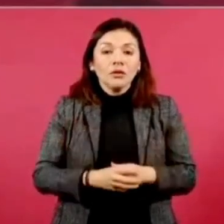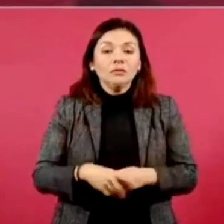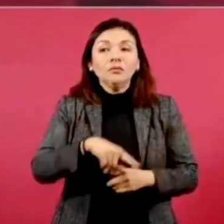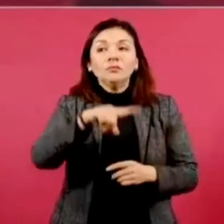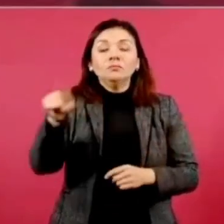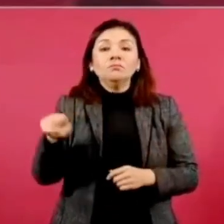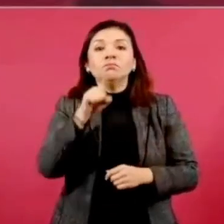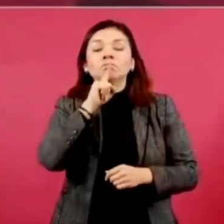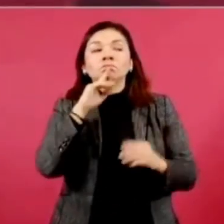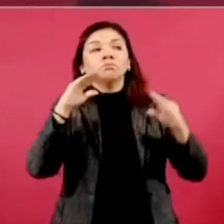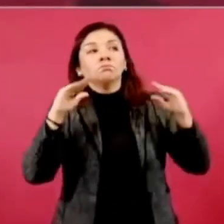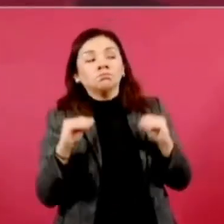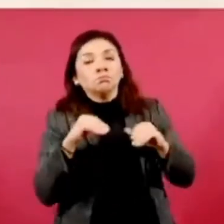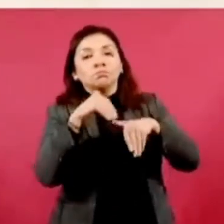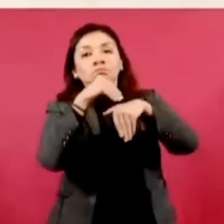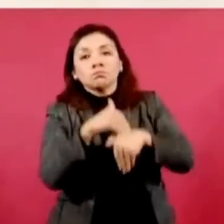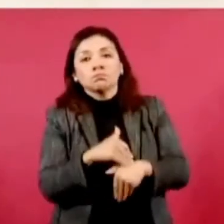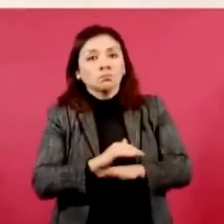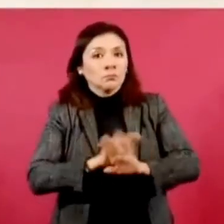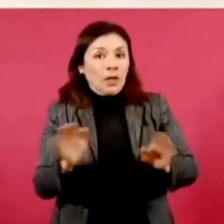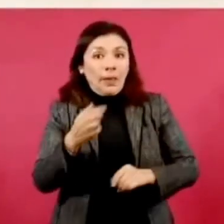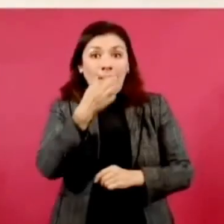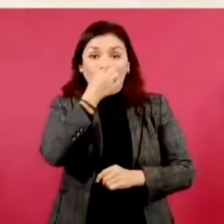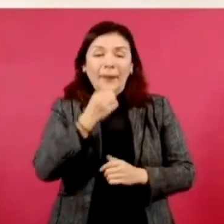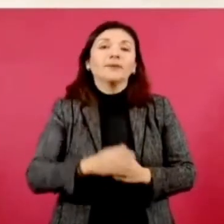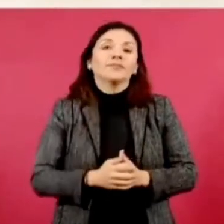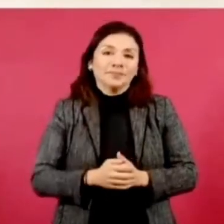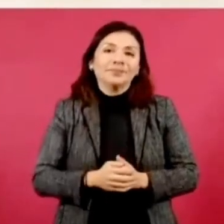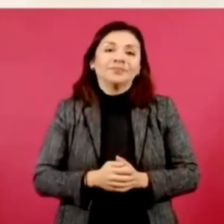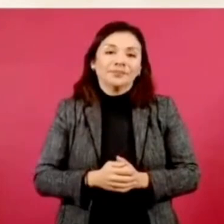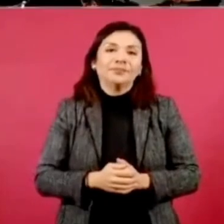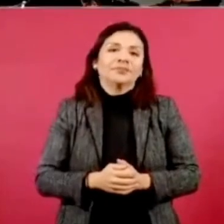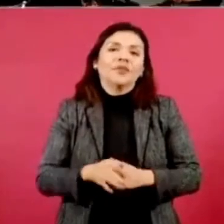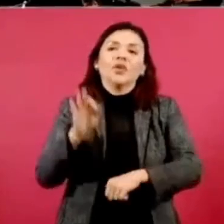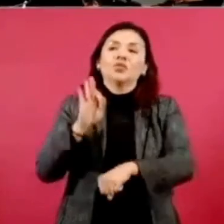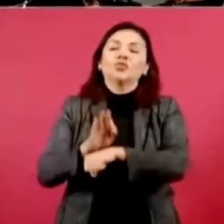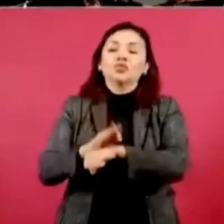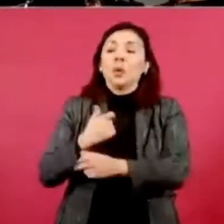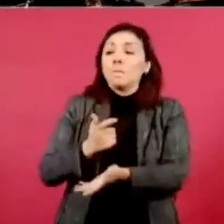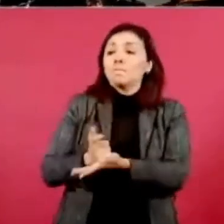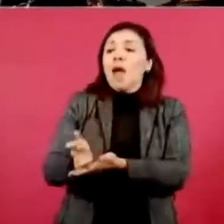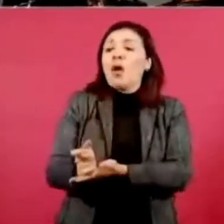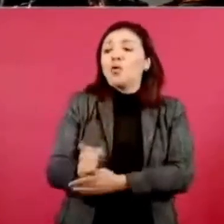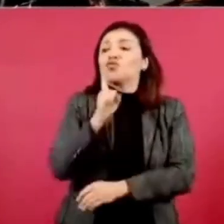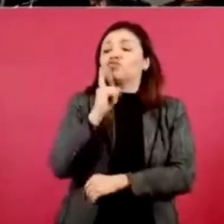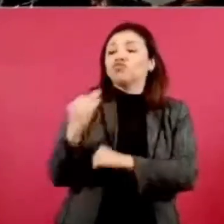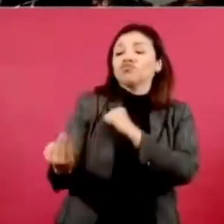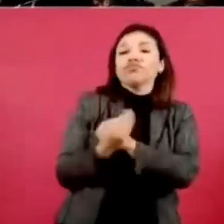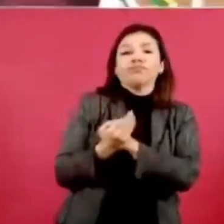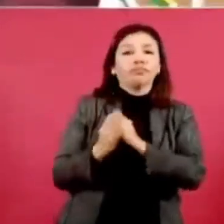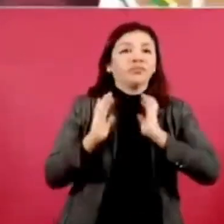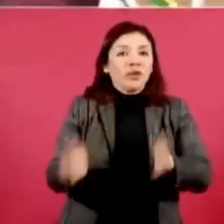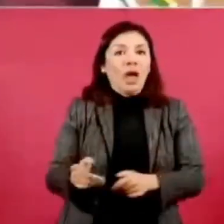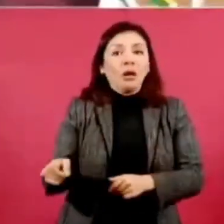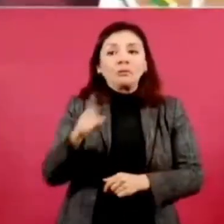obedeciendo y callando. Es compra de lealtades. Compra de lealtades, compra de conciencia.